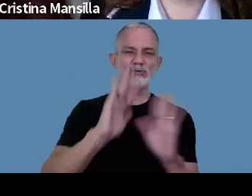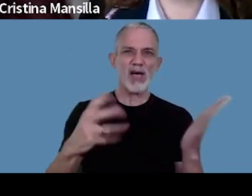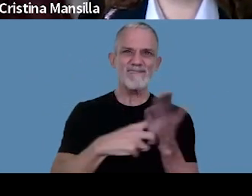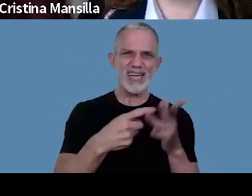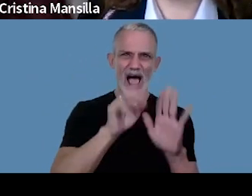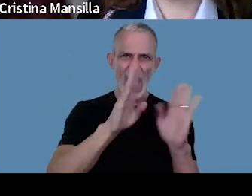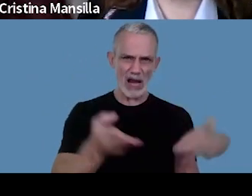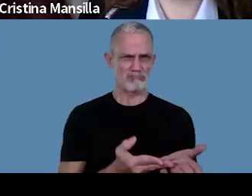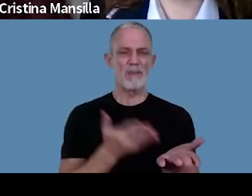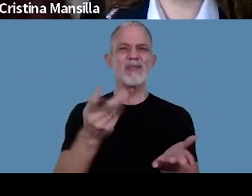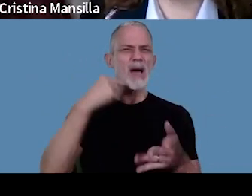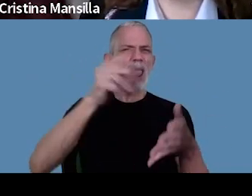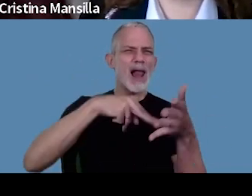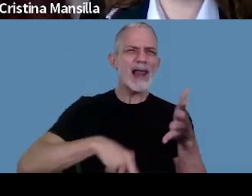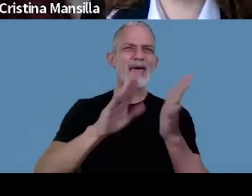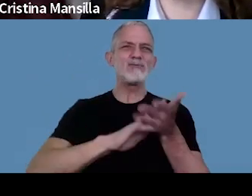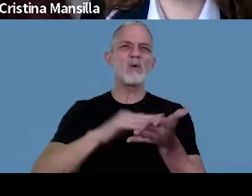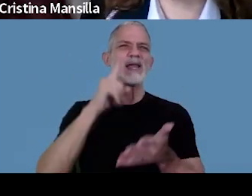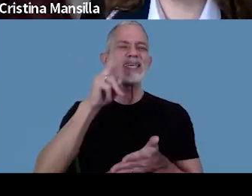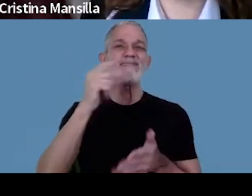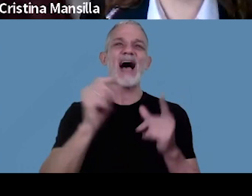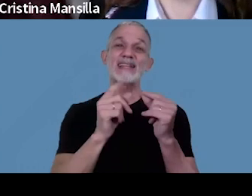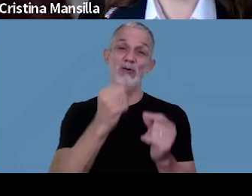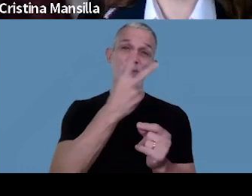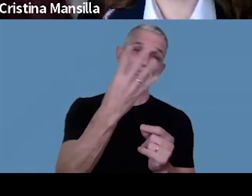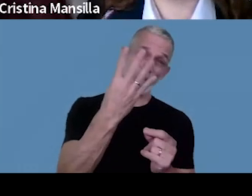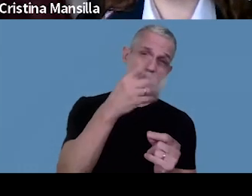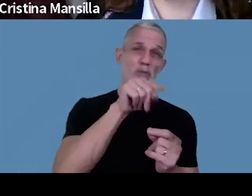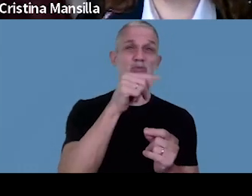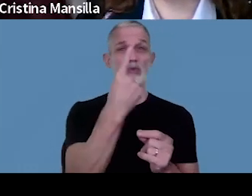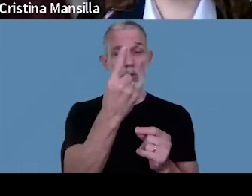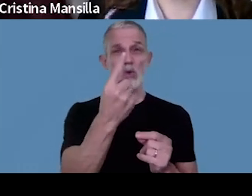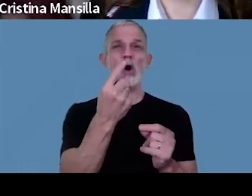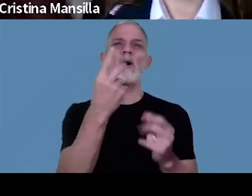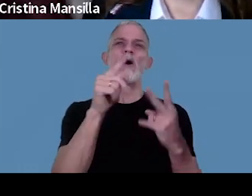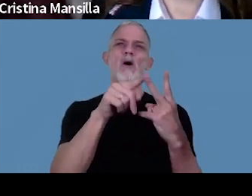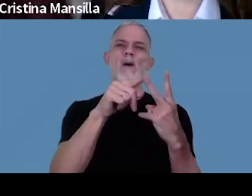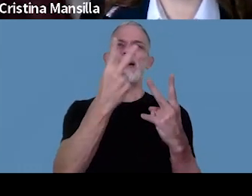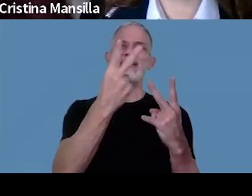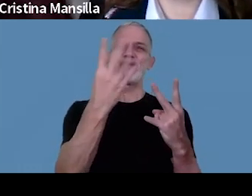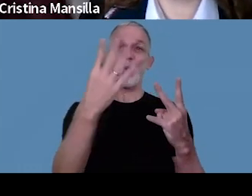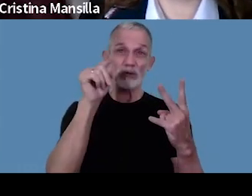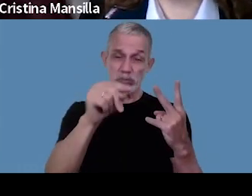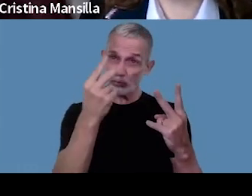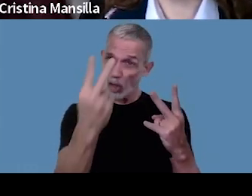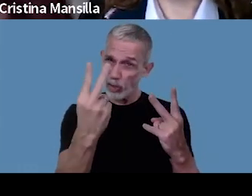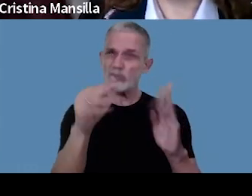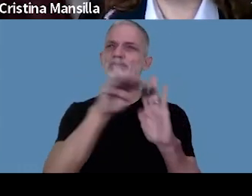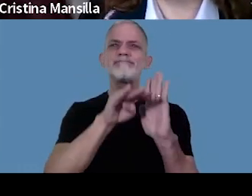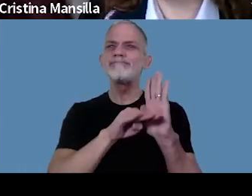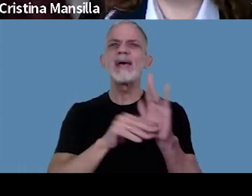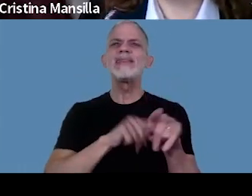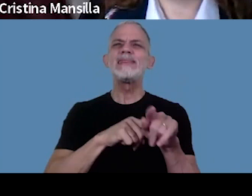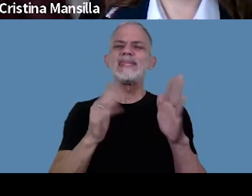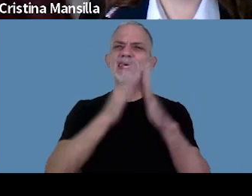si ustedes leen la ley de IVA en esos artículos 24.1, 24.2, la condición era el plazo,